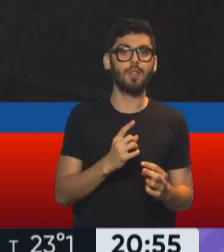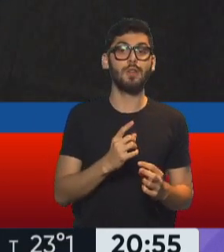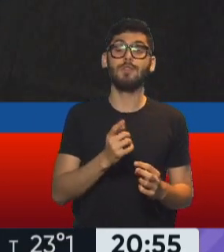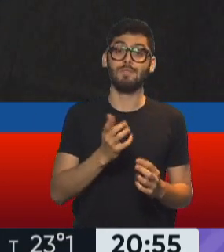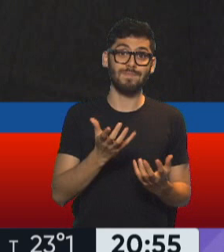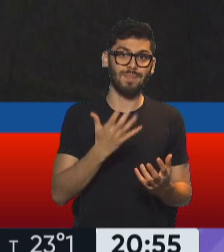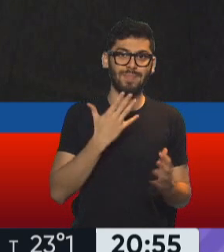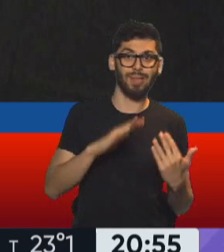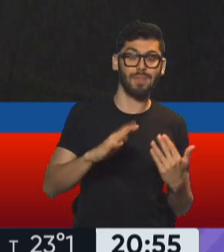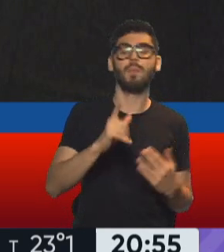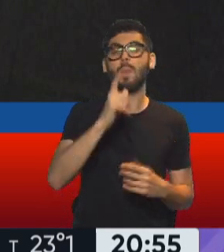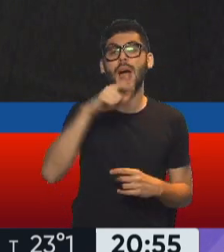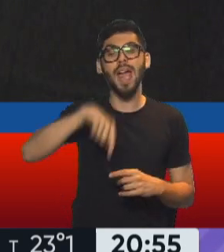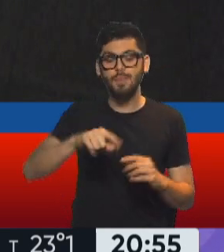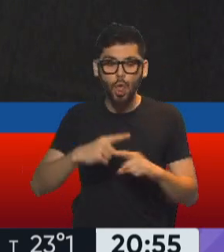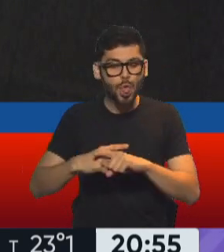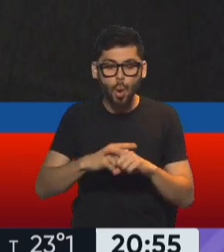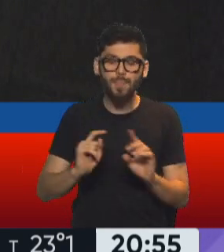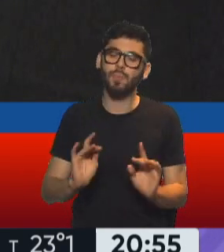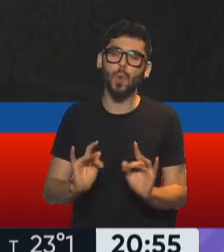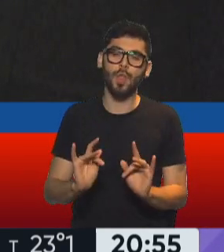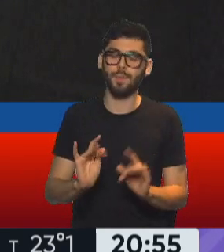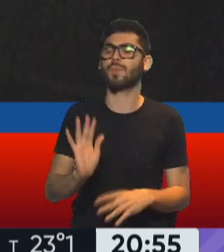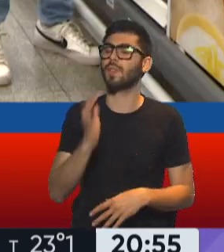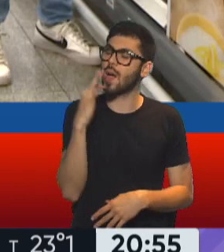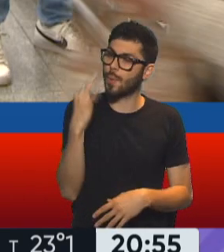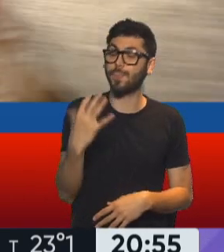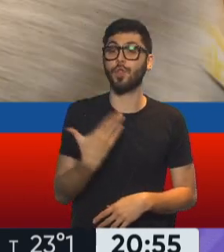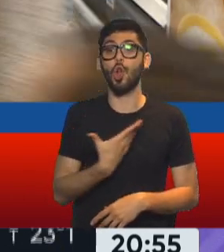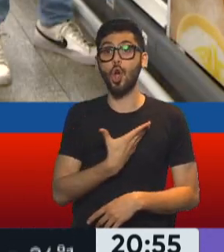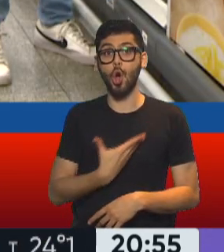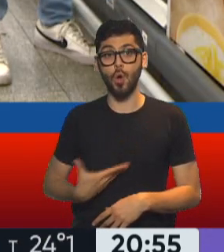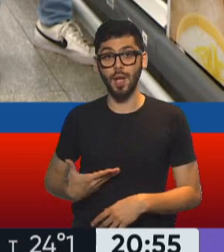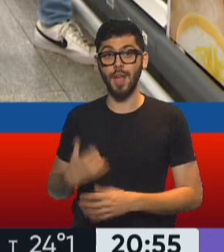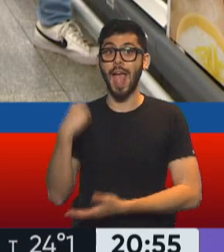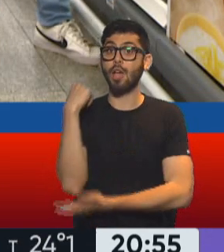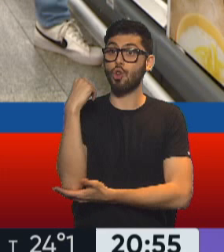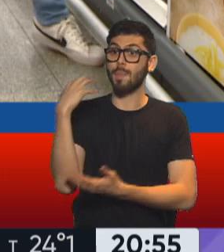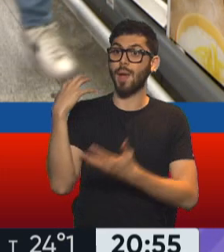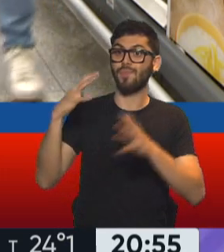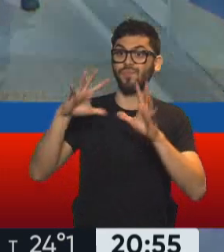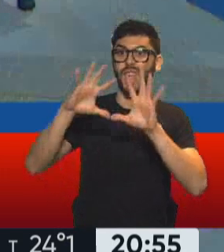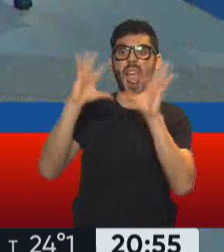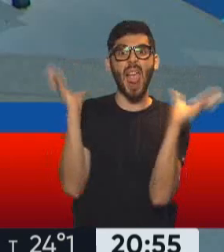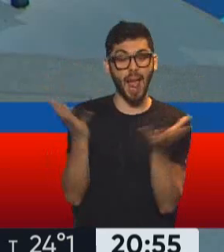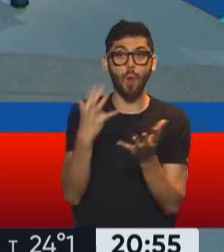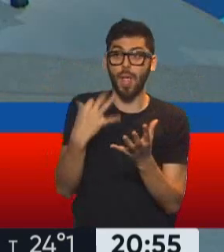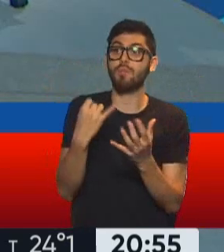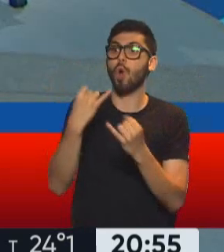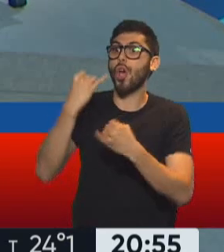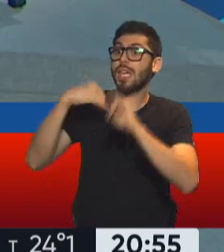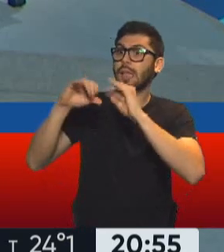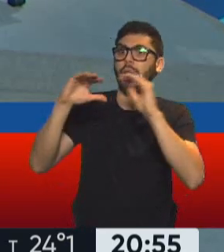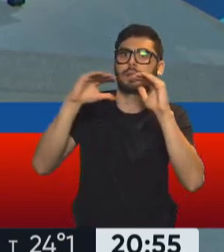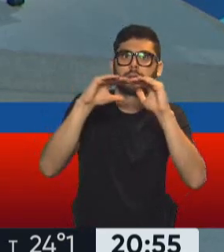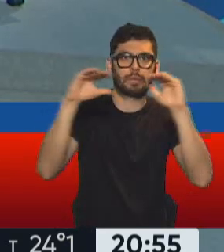una discusión difícil porque si bien es cierto que el gobierno logró ordenar la macroeconomía y eso se ve en una tasa de interés estable,